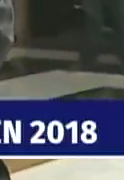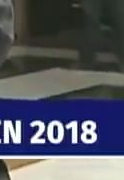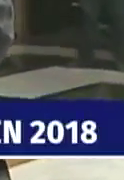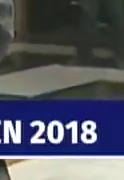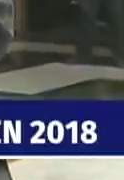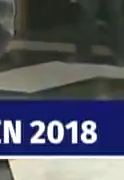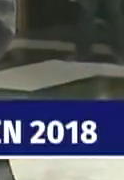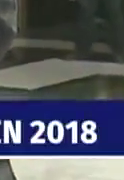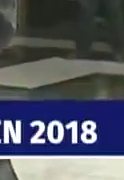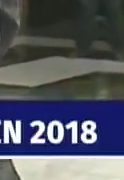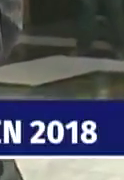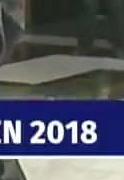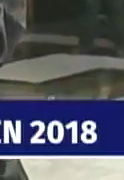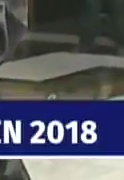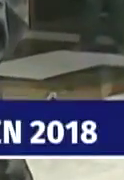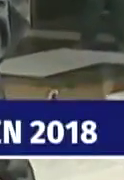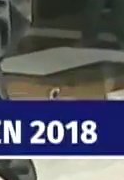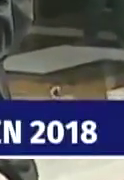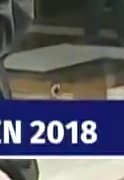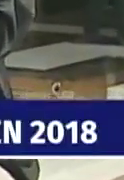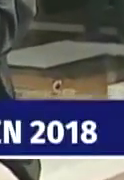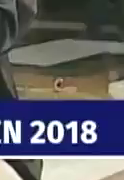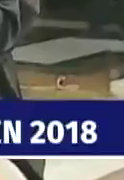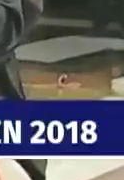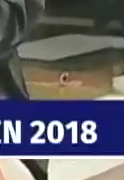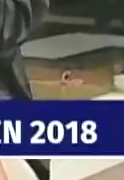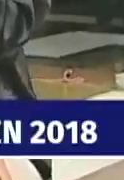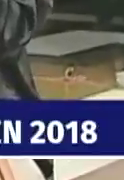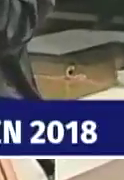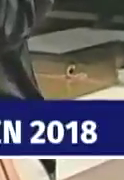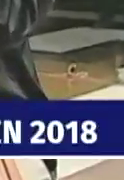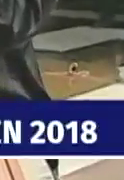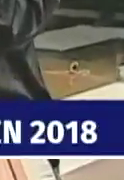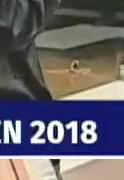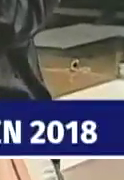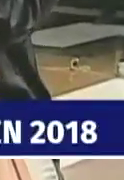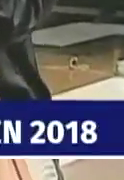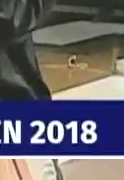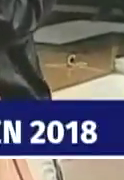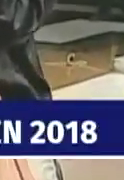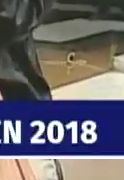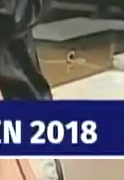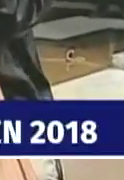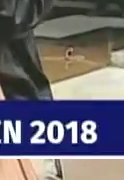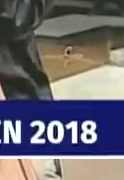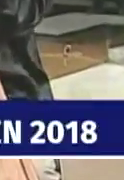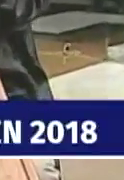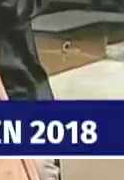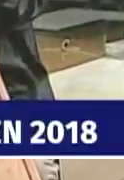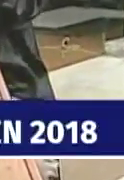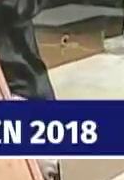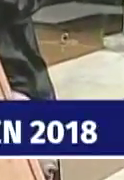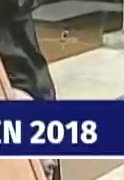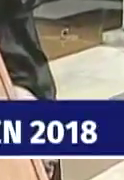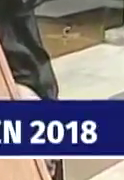Huitarpa Dúo, que lo podemos disfrutar al fondo de esta transmisión que brindamos para ustedes a esta hora.